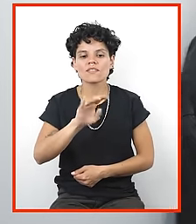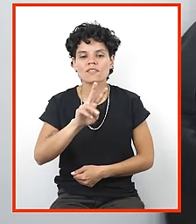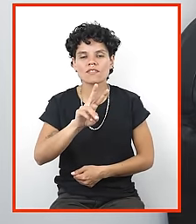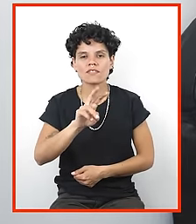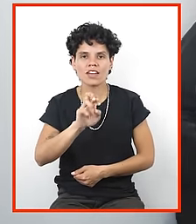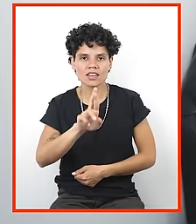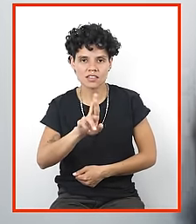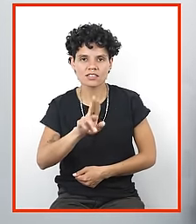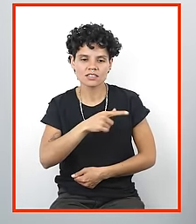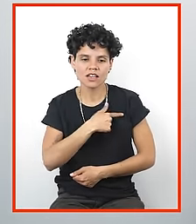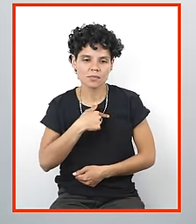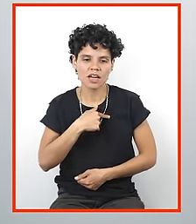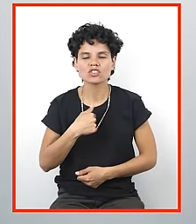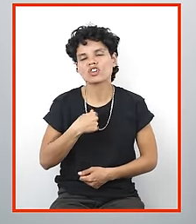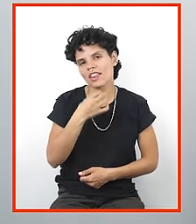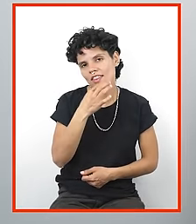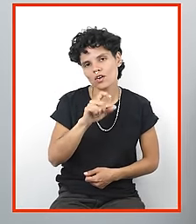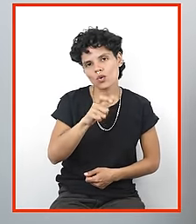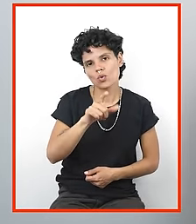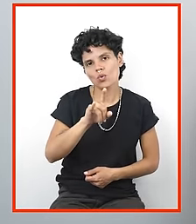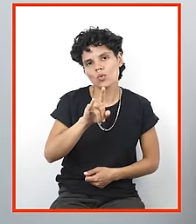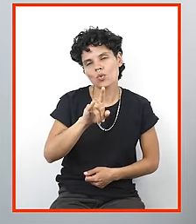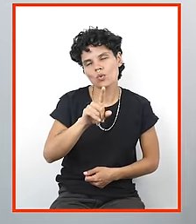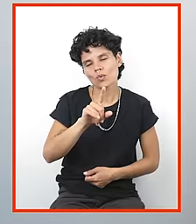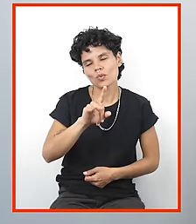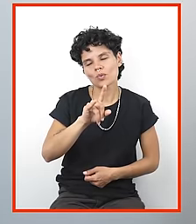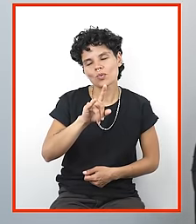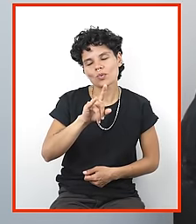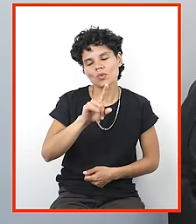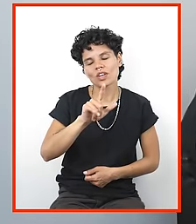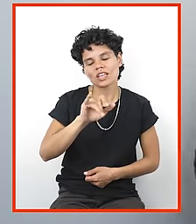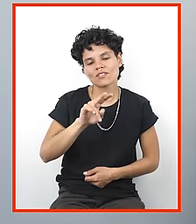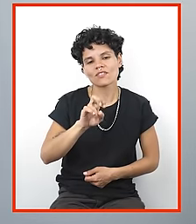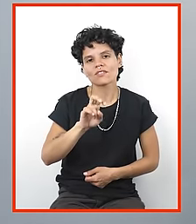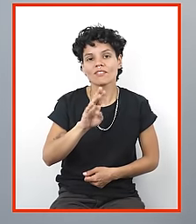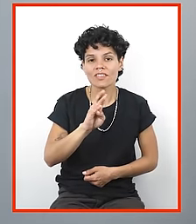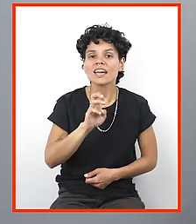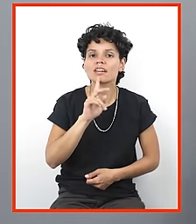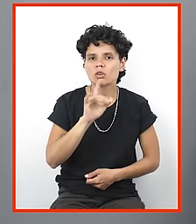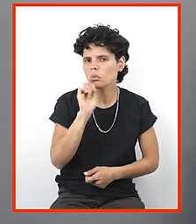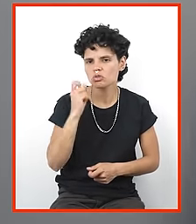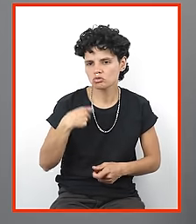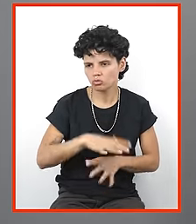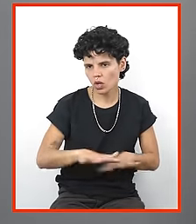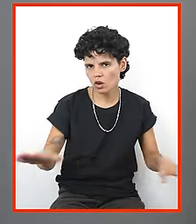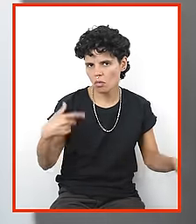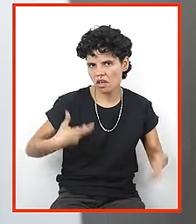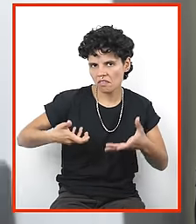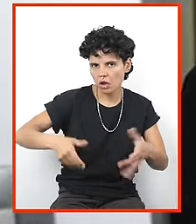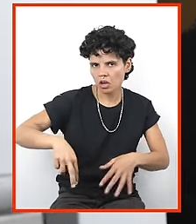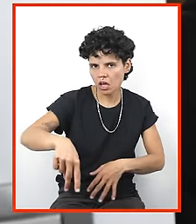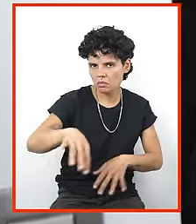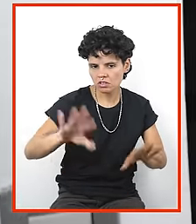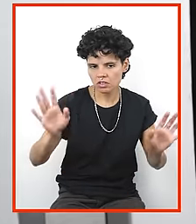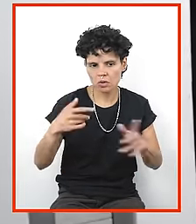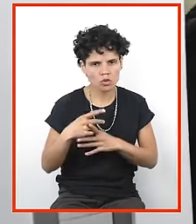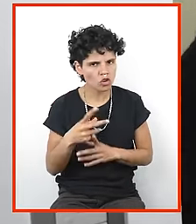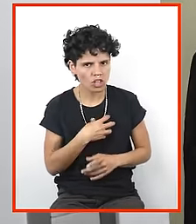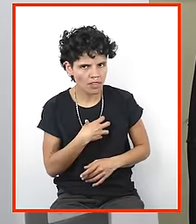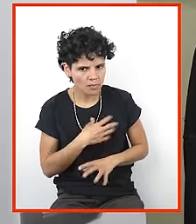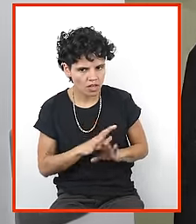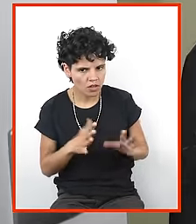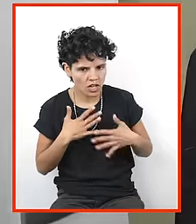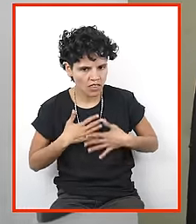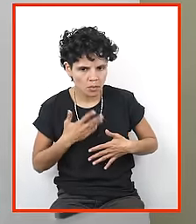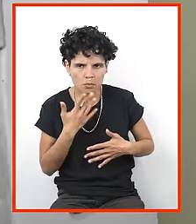el Gulliverto. Gulliver se llama. Ya. Yo le digo Gulliverto. Gulliverto. Pero él anda en el suelo, lo dejo en el suelo nomás. ¿En serio? ¿Pero quieres dejarlo al tiro en el suelo?